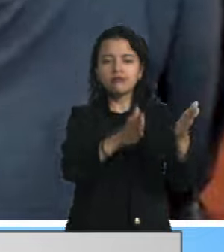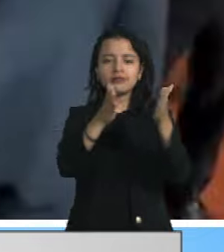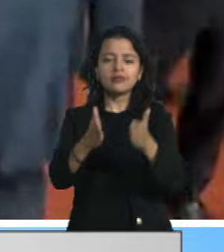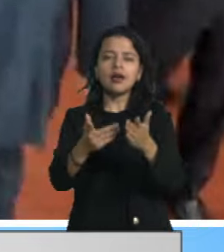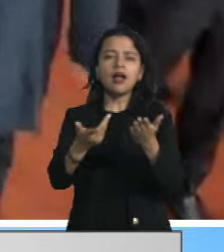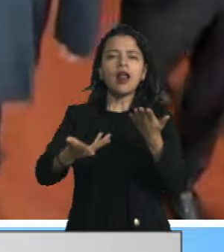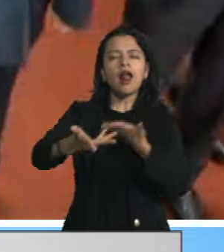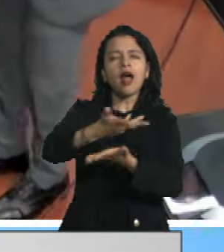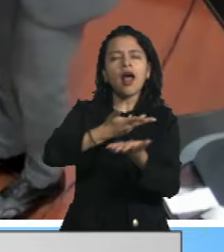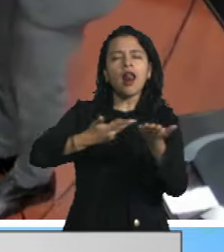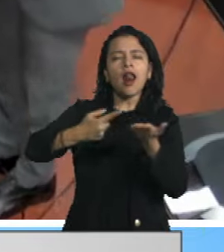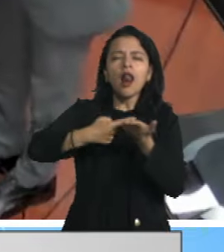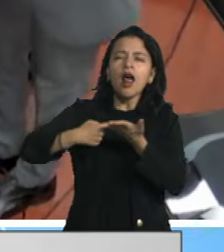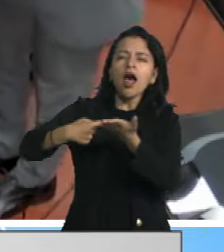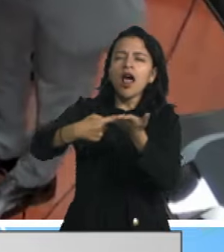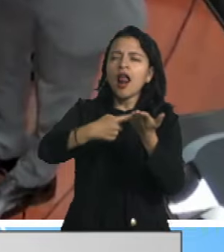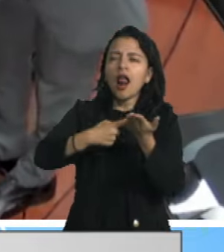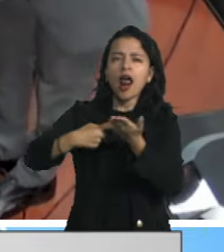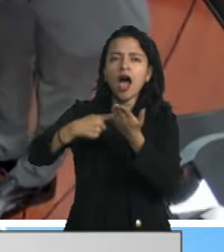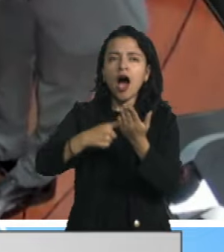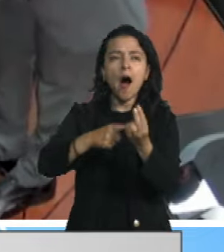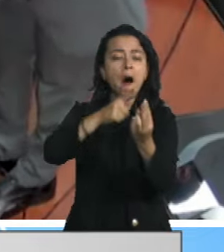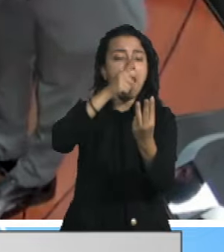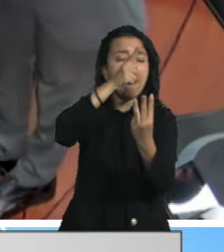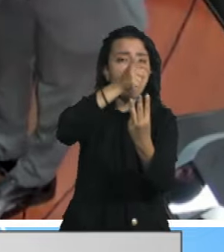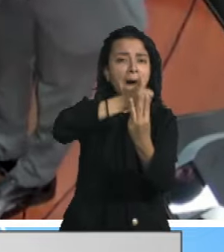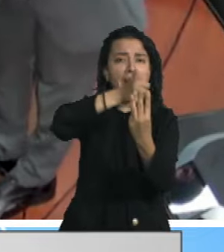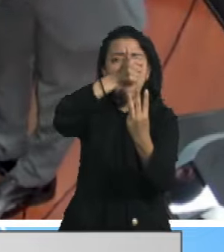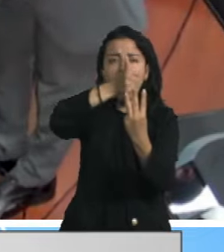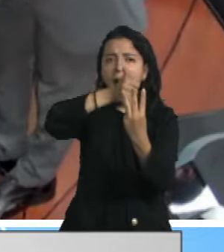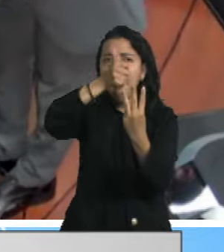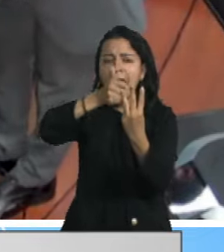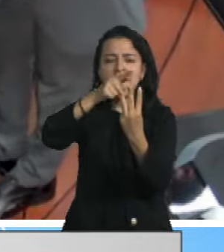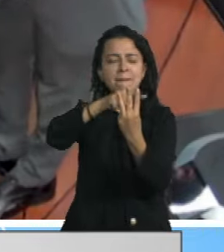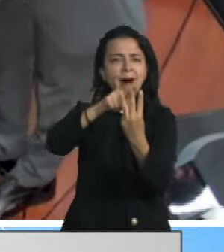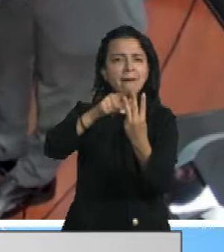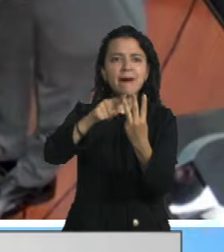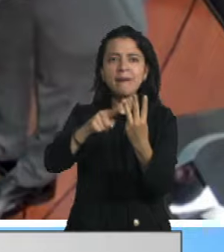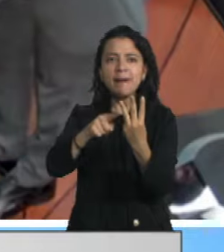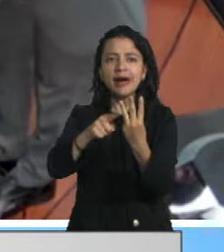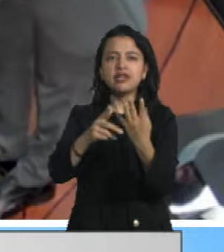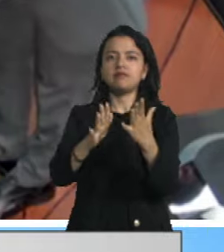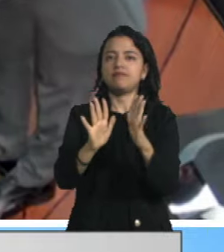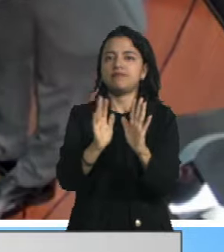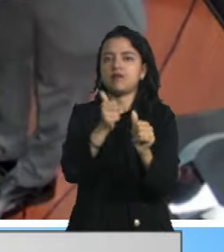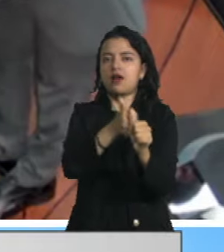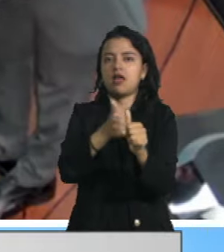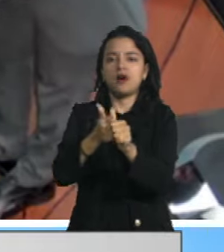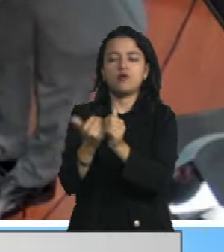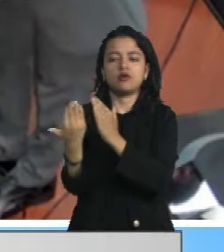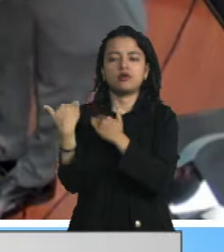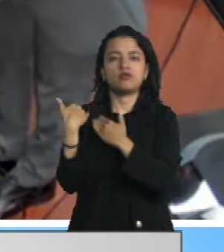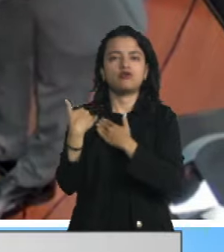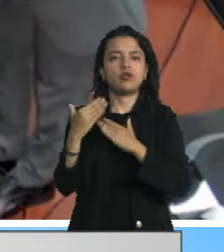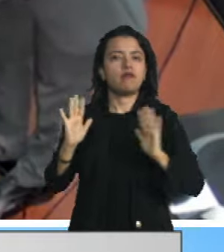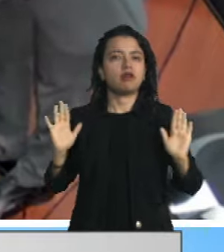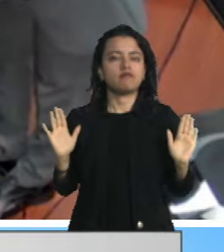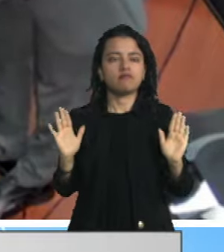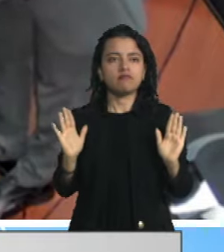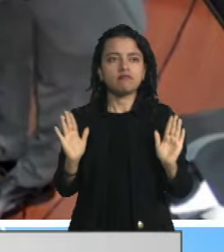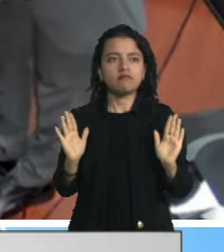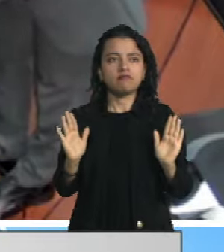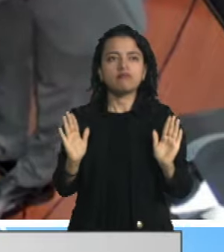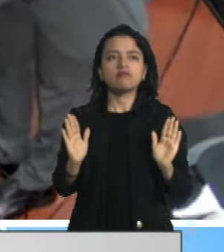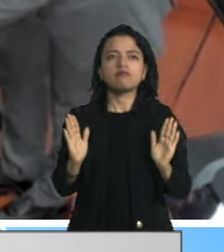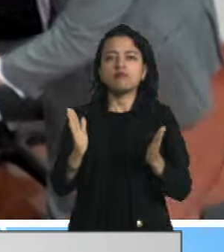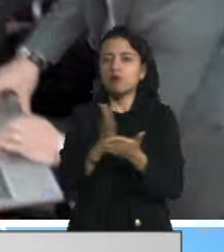negociación y lo que viene es que ya cada uno resuelve lo suyo. ¿Dónde? Confío en que la Unidad Nacional de Gestión de Riesgo hará lo que tiene que hacer para que